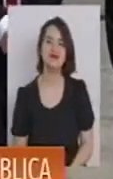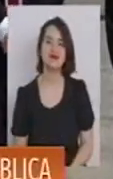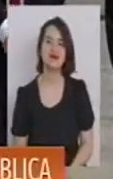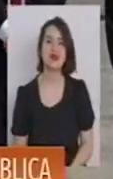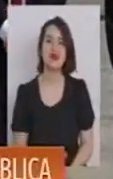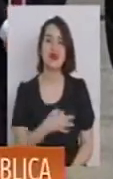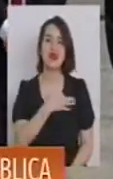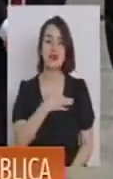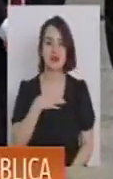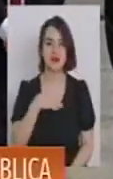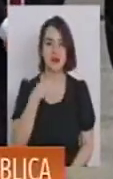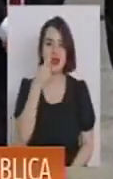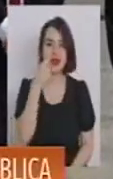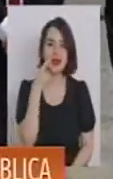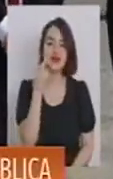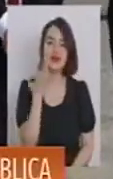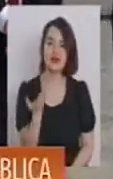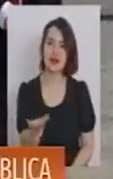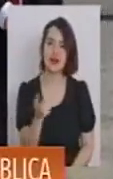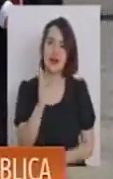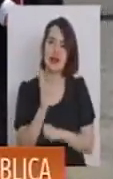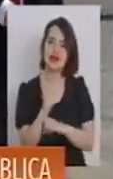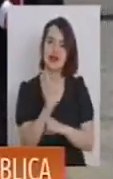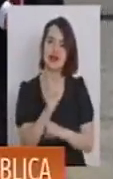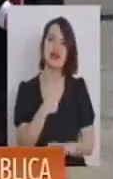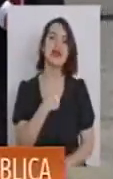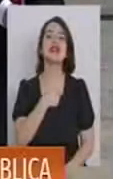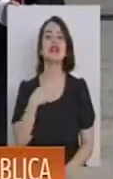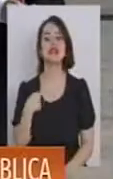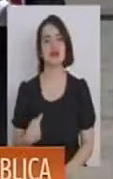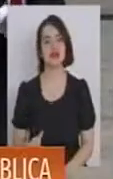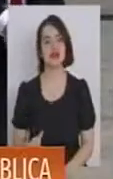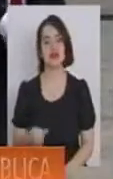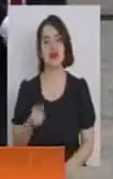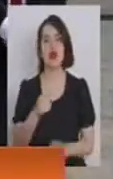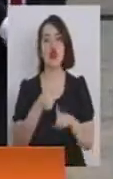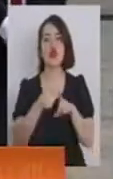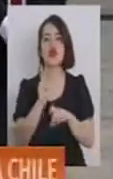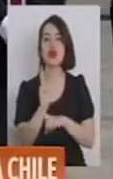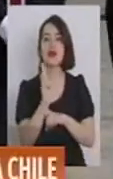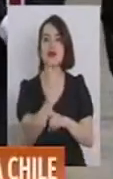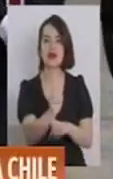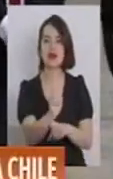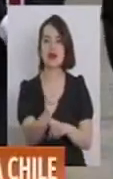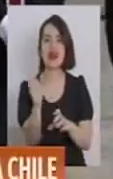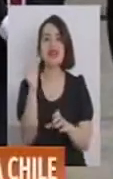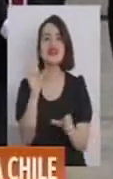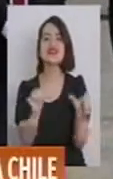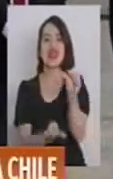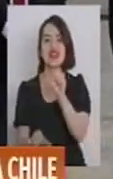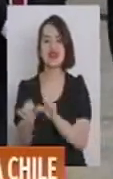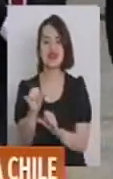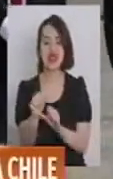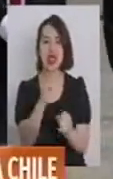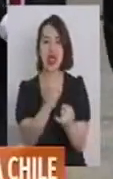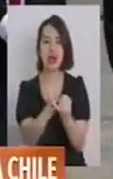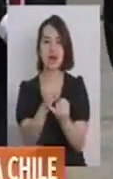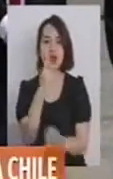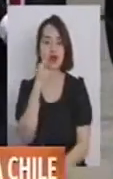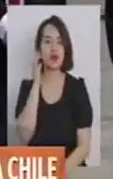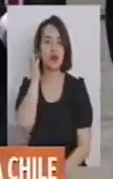señor ministro, señor representante de China, señores representantes de la ciencia, amigas y